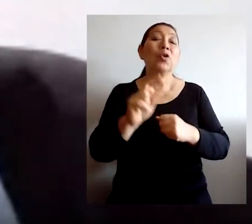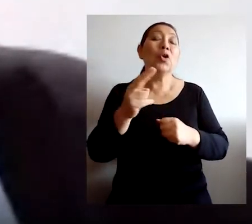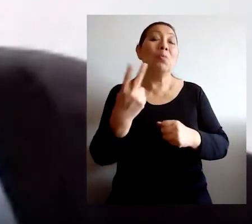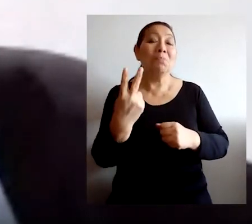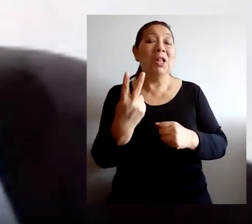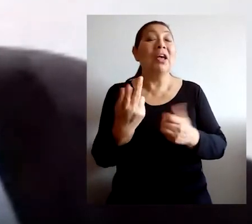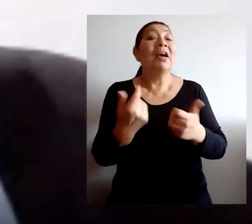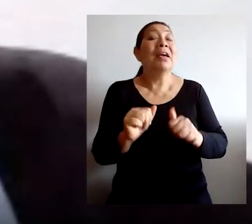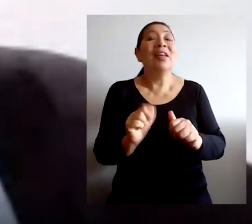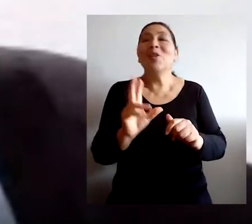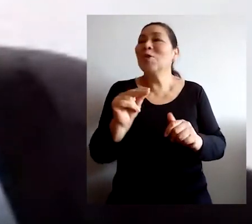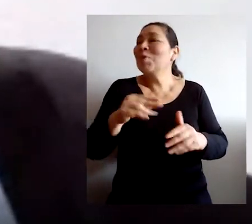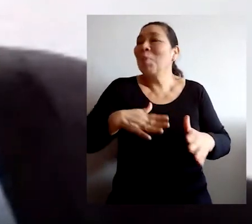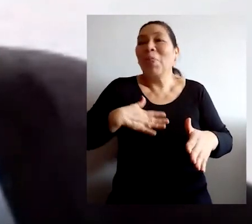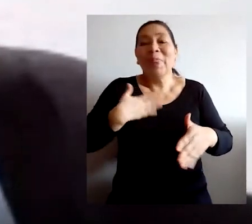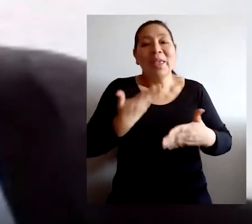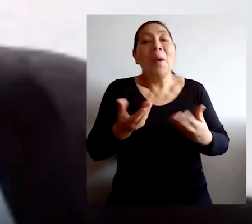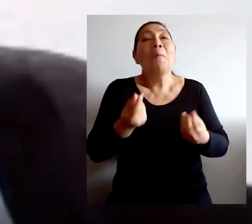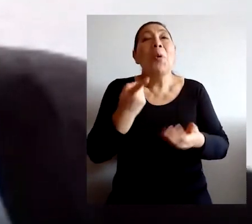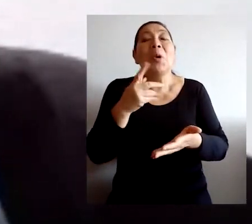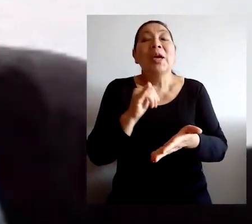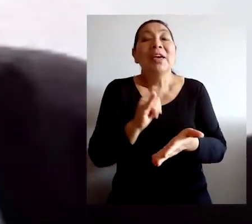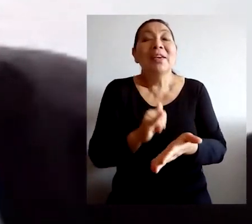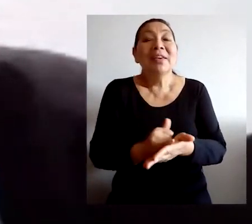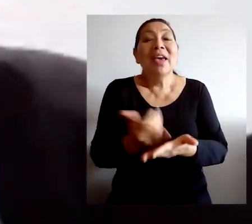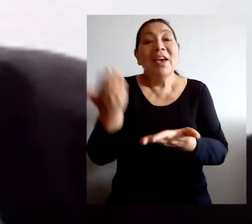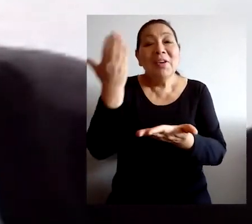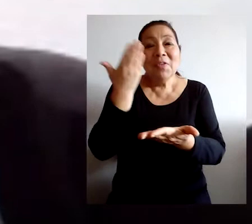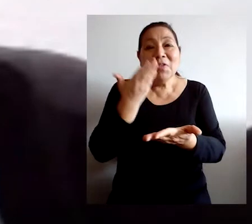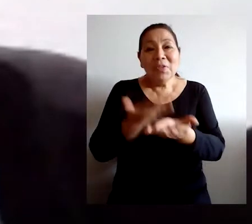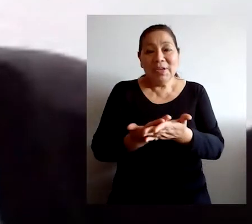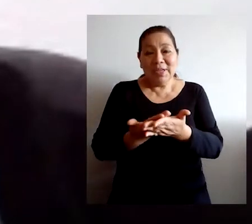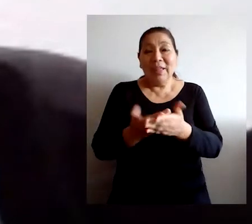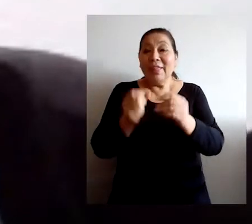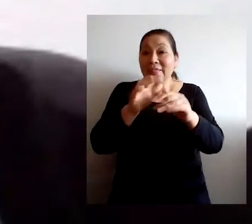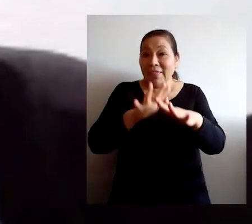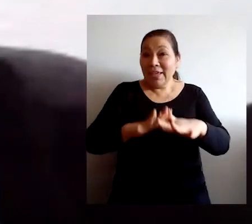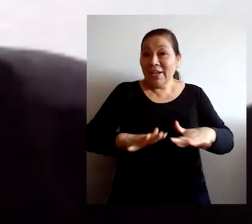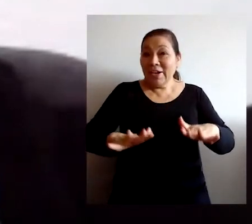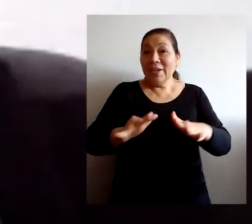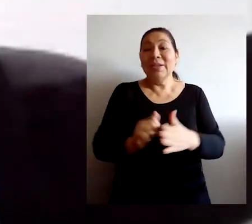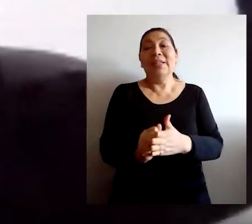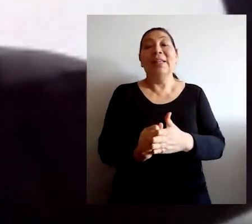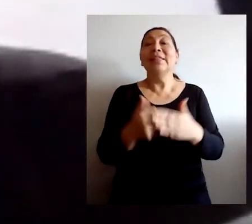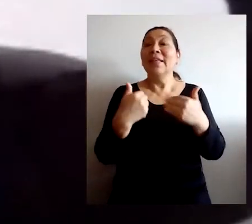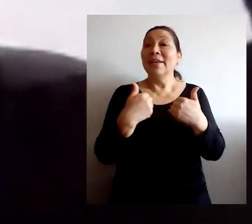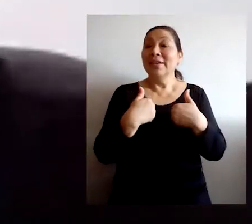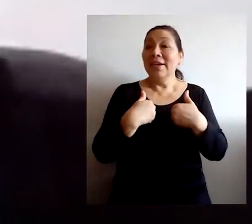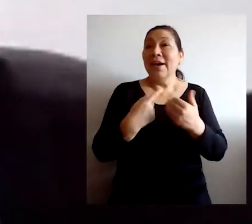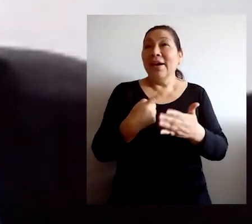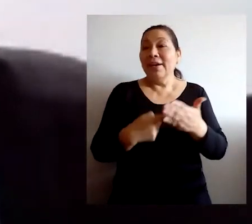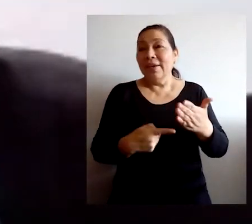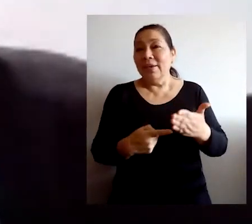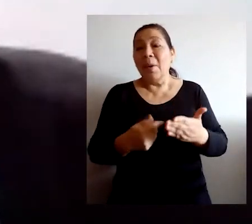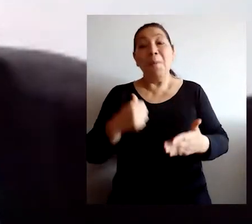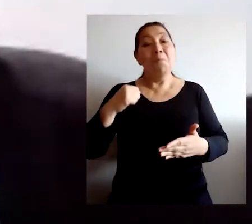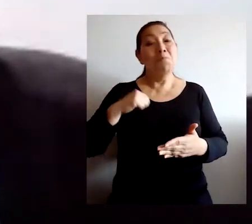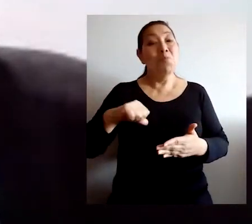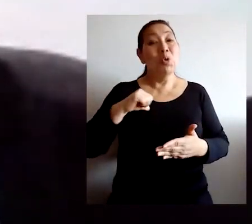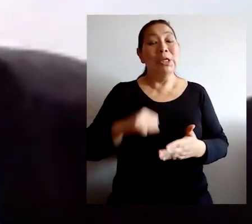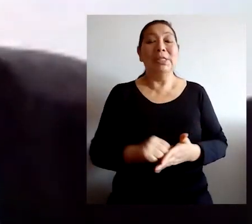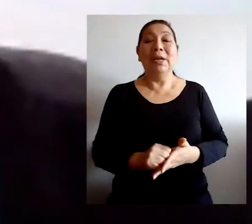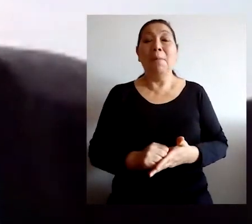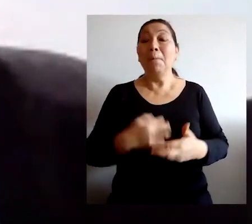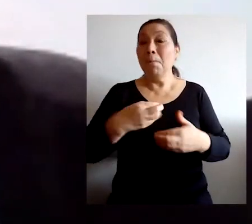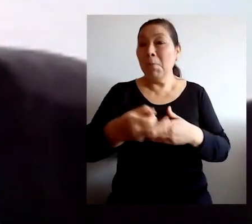2002 y le dijeron que era improcedente porque acudió, los terrenos son de expansión urbana y tenía que acudir a la